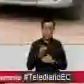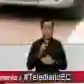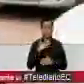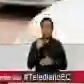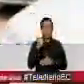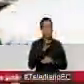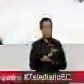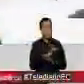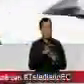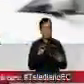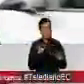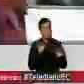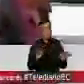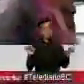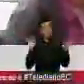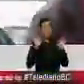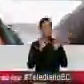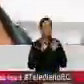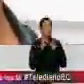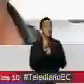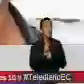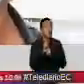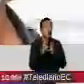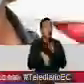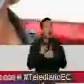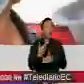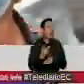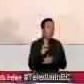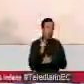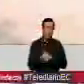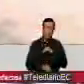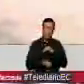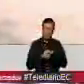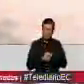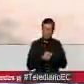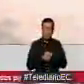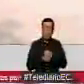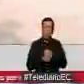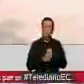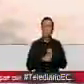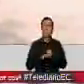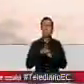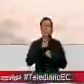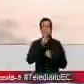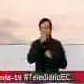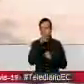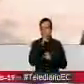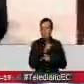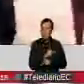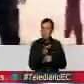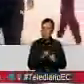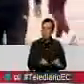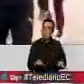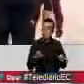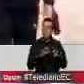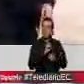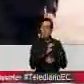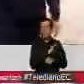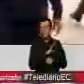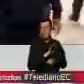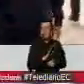seguir las medidas sanitarias y tratar de no salir, yo creo que esa es la solución. Y siempre uno tiene que andar prevenido, por lo